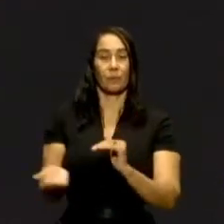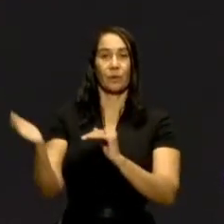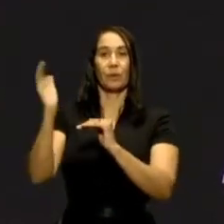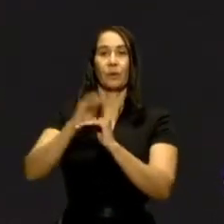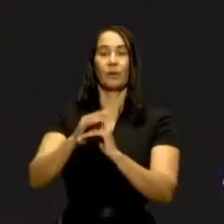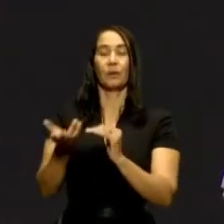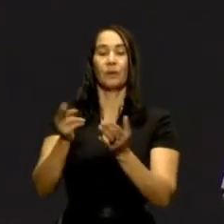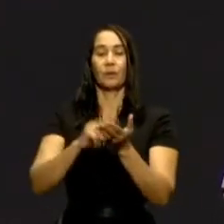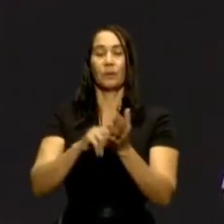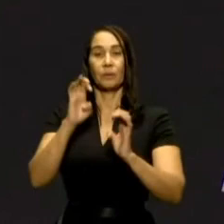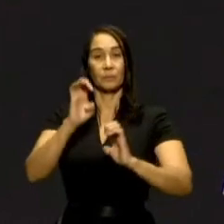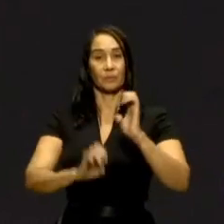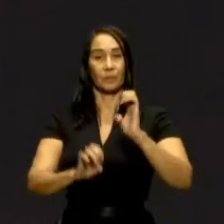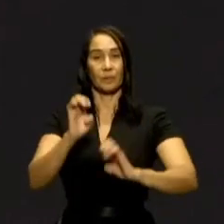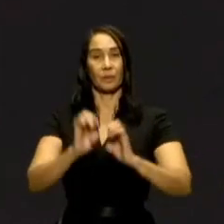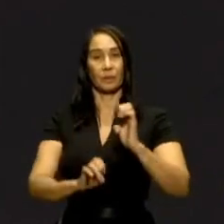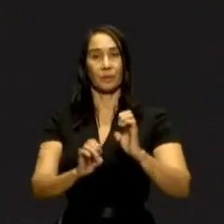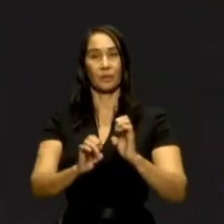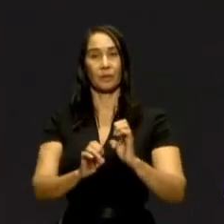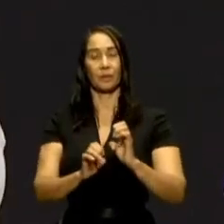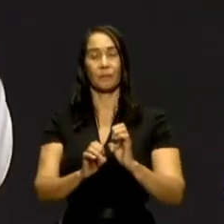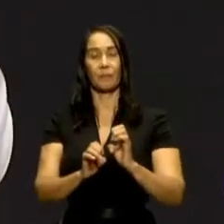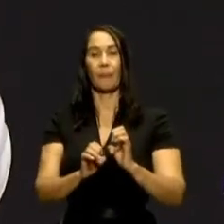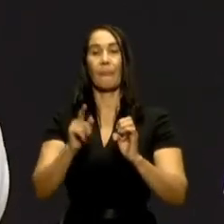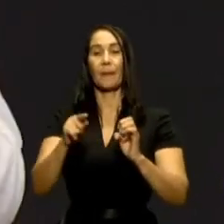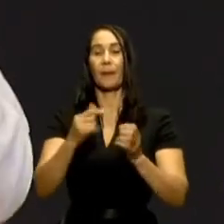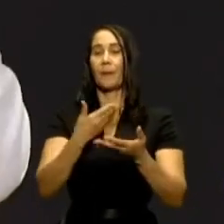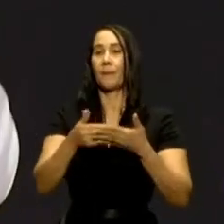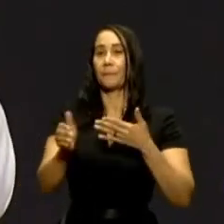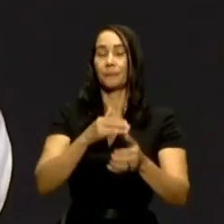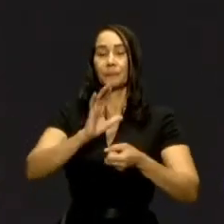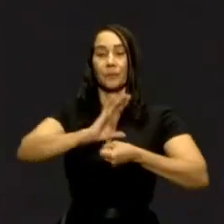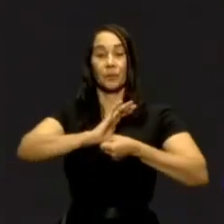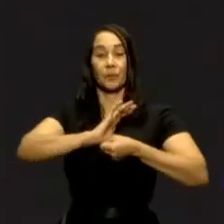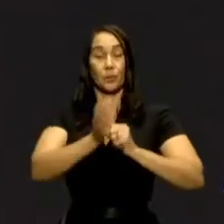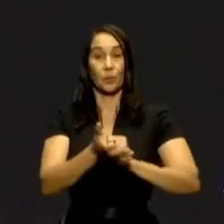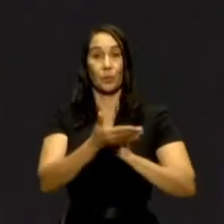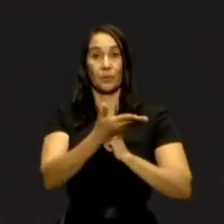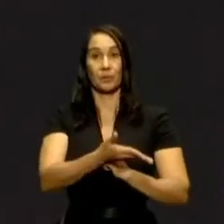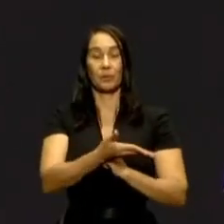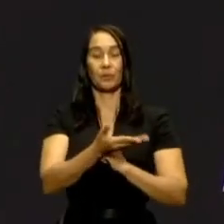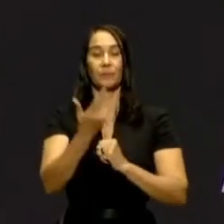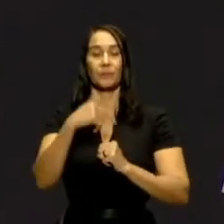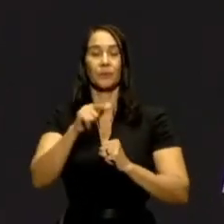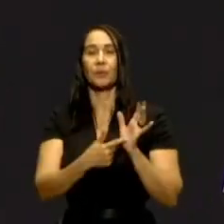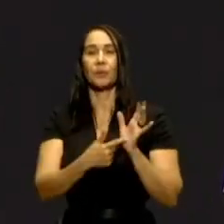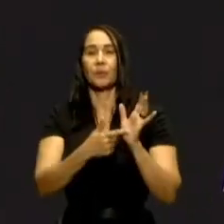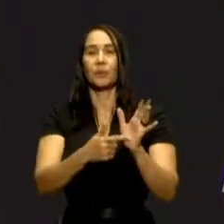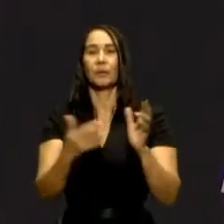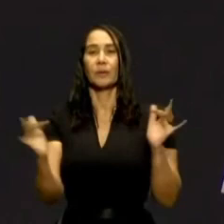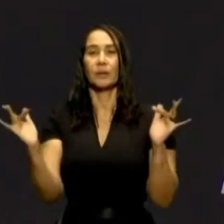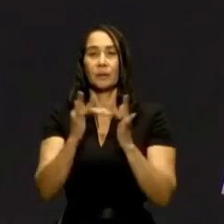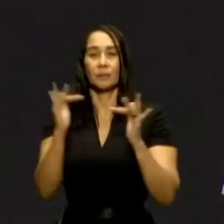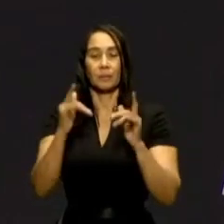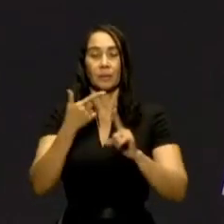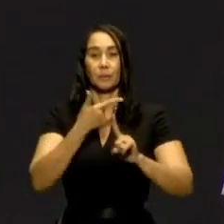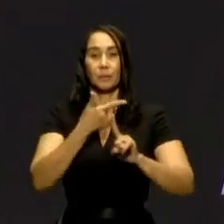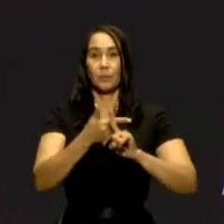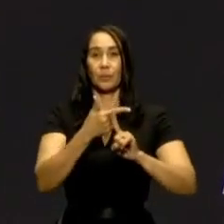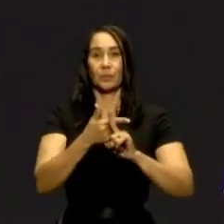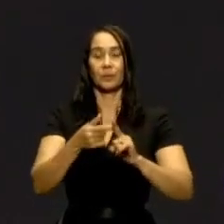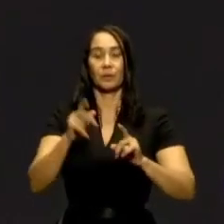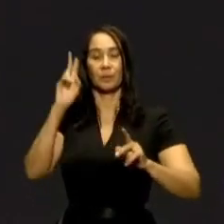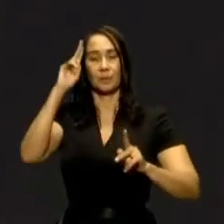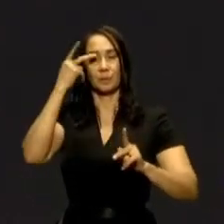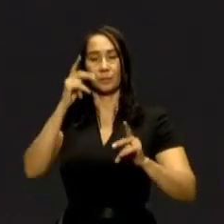los dominios evaluados, a pesar de la pandemia del COVID-19, lo que refleja el impacto positivo de las